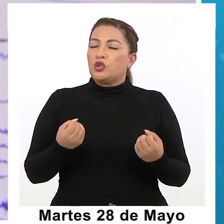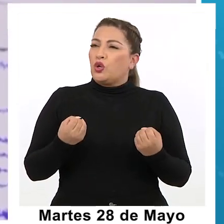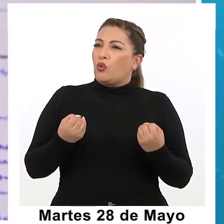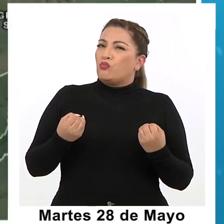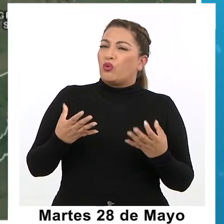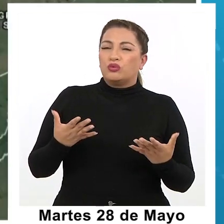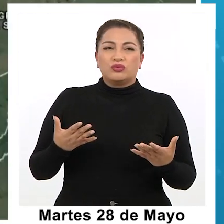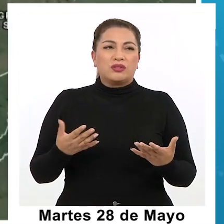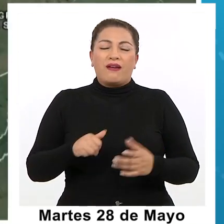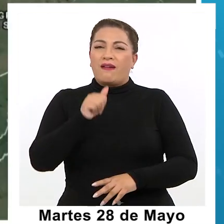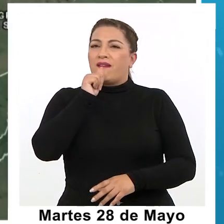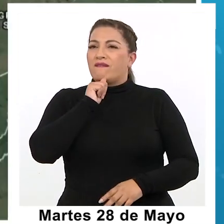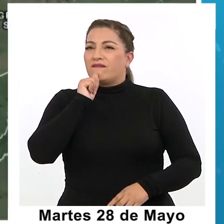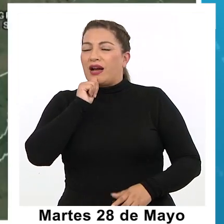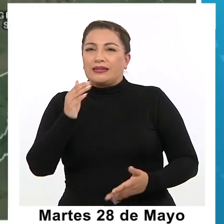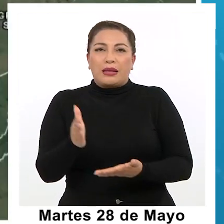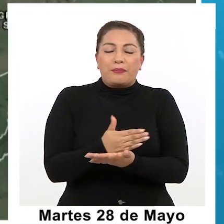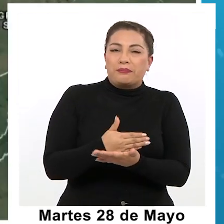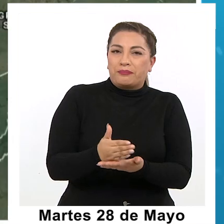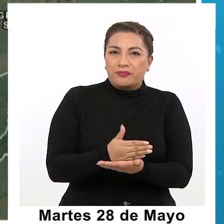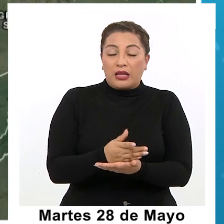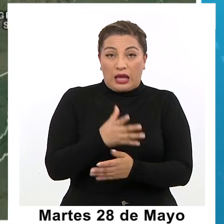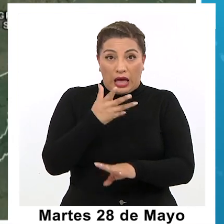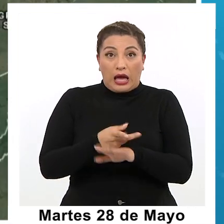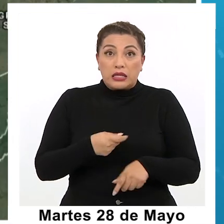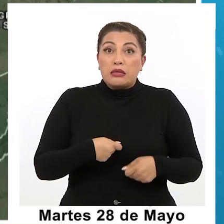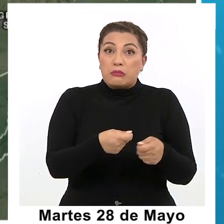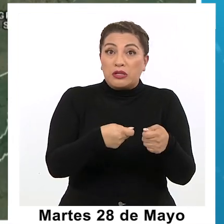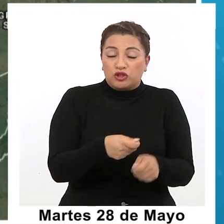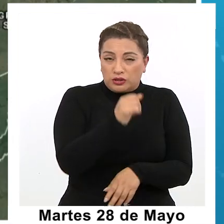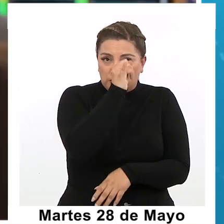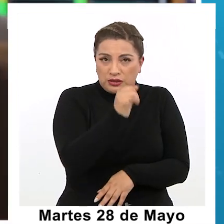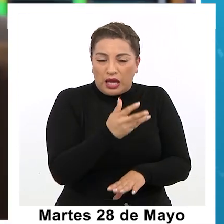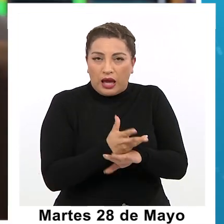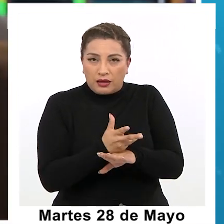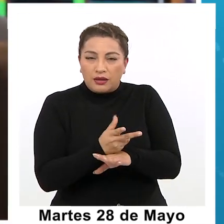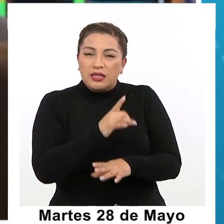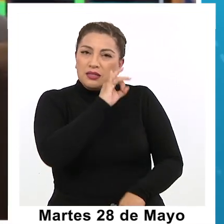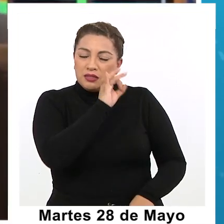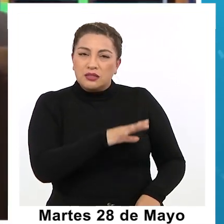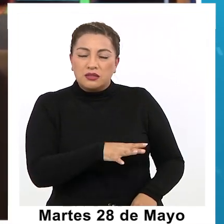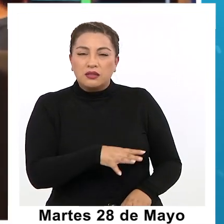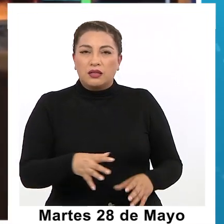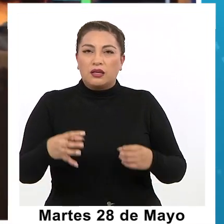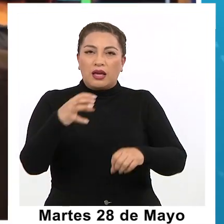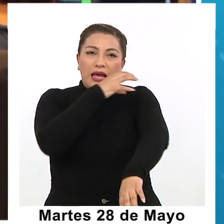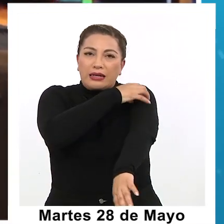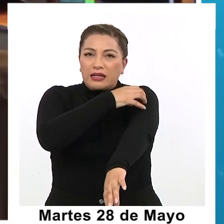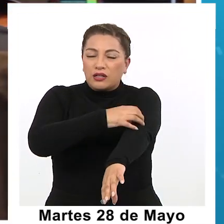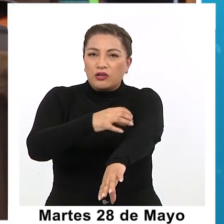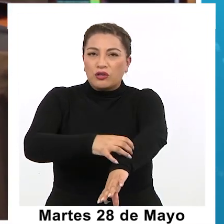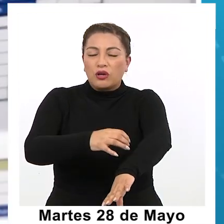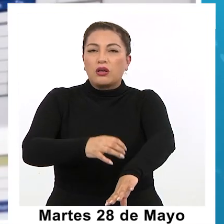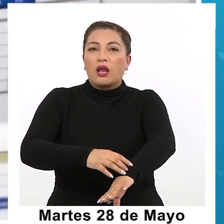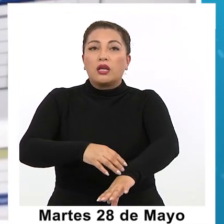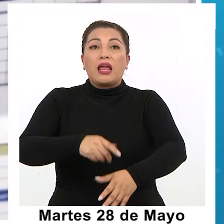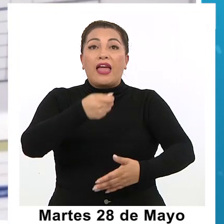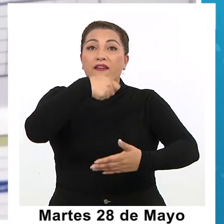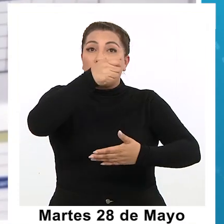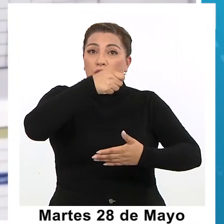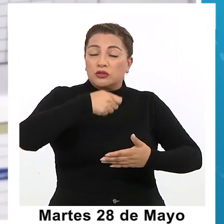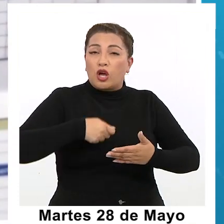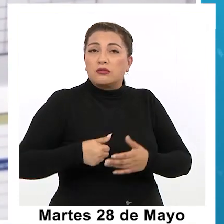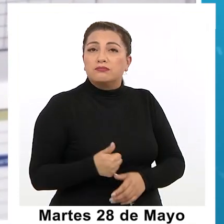una estructura, faltan más planes. Hay inversión, por supuesto que Chile está a nivel regional muy bien